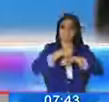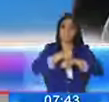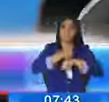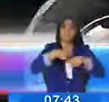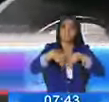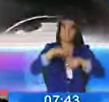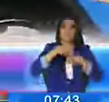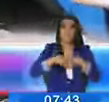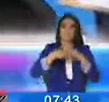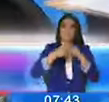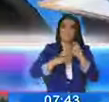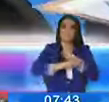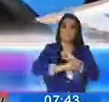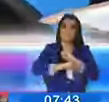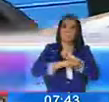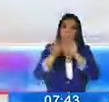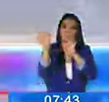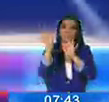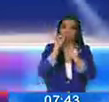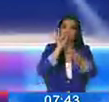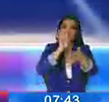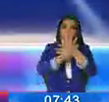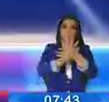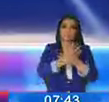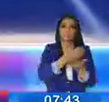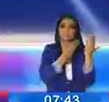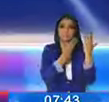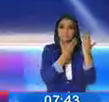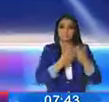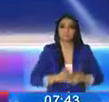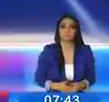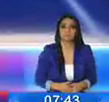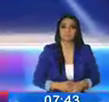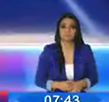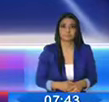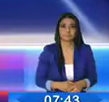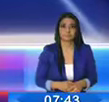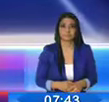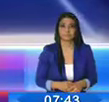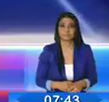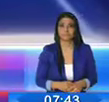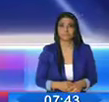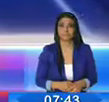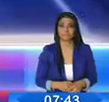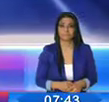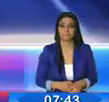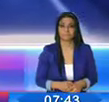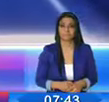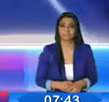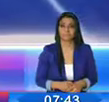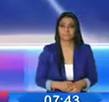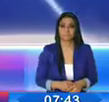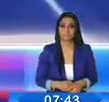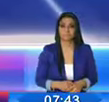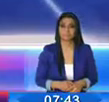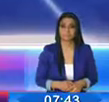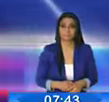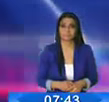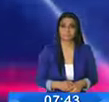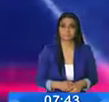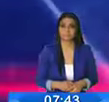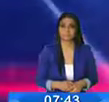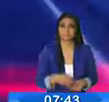para colocar un sticker con el número 1 800 268 268 en el interior de los buses